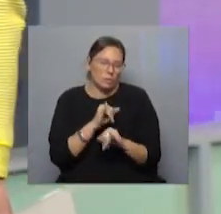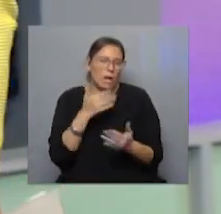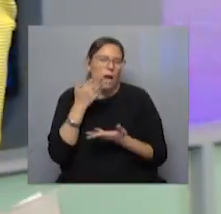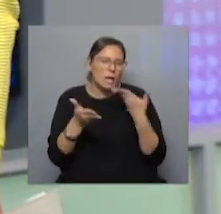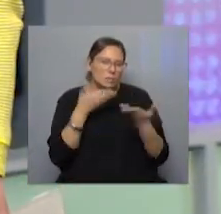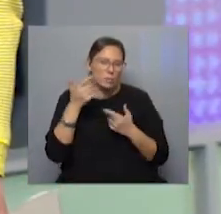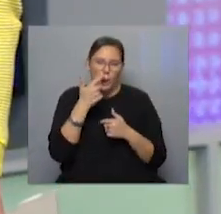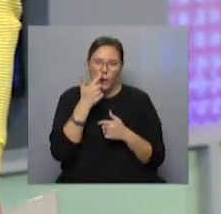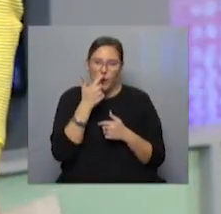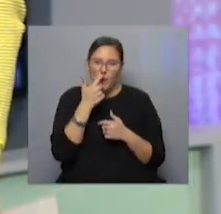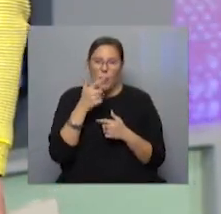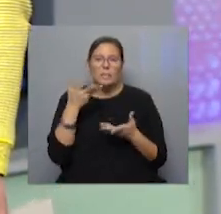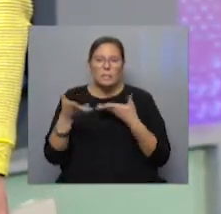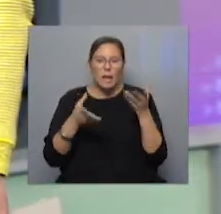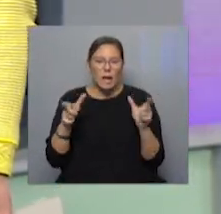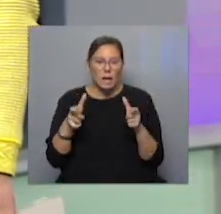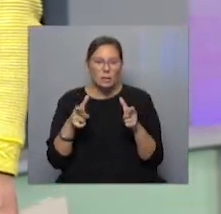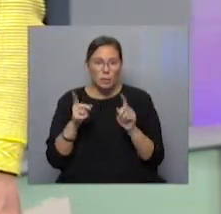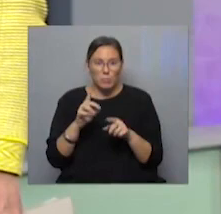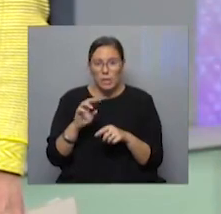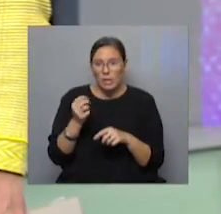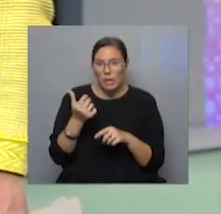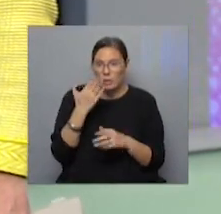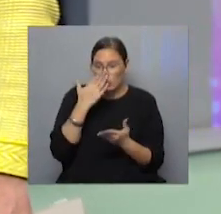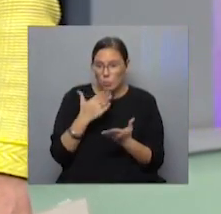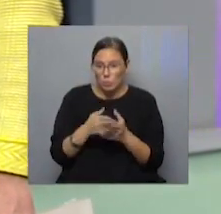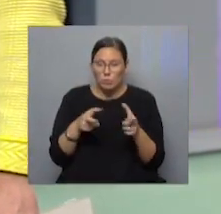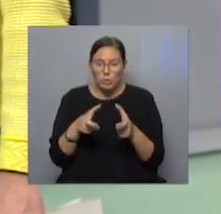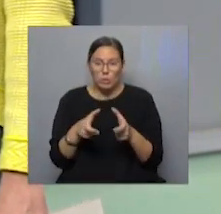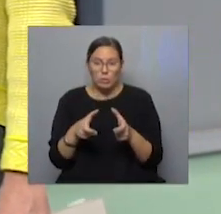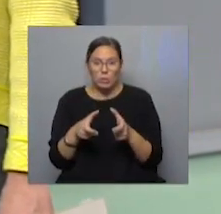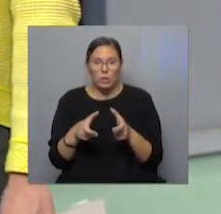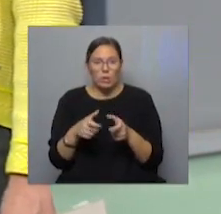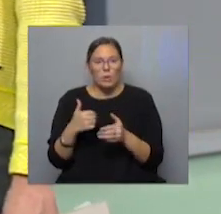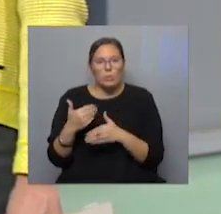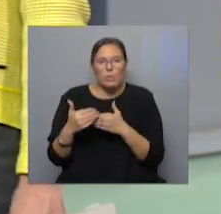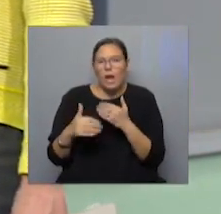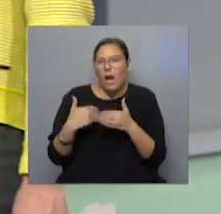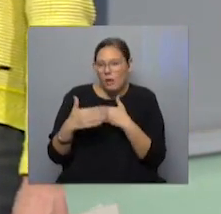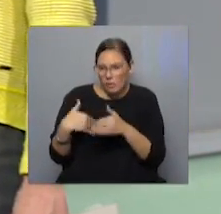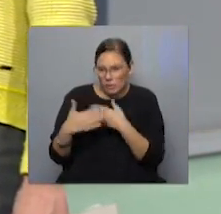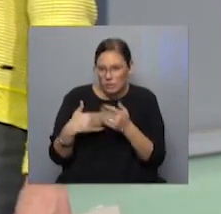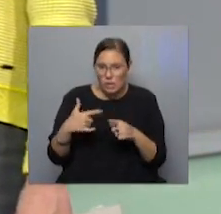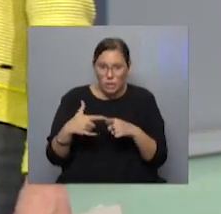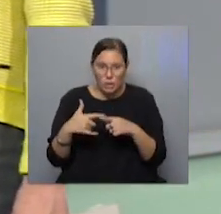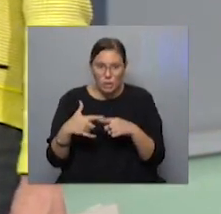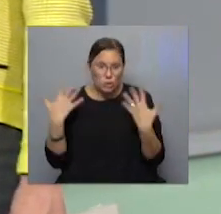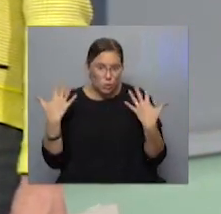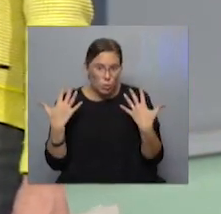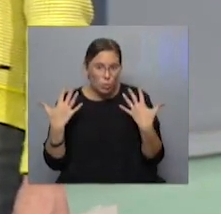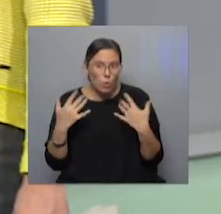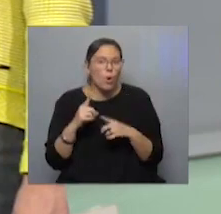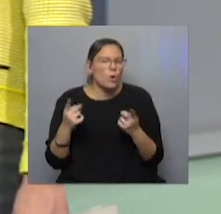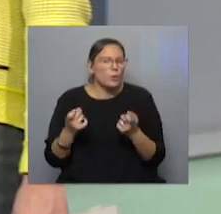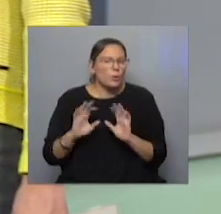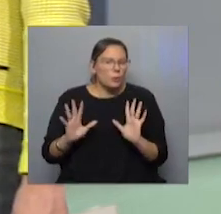cerrar es también del penúltimo disco. Y ahí como es un adelanto de lo que se va a venir en este show, ¿o no es necesario